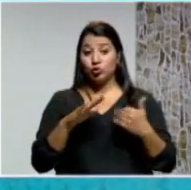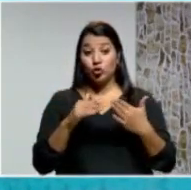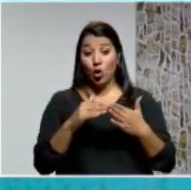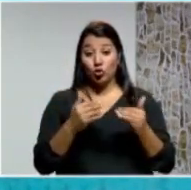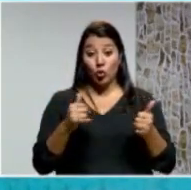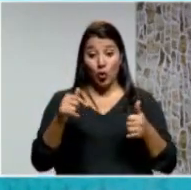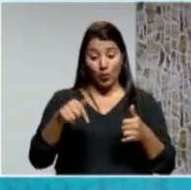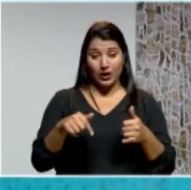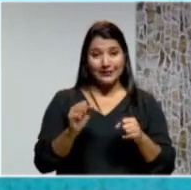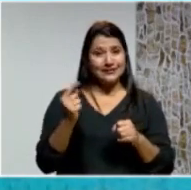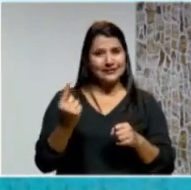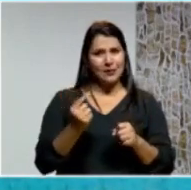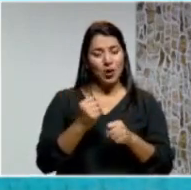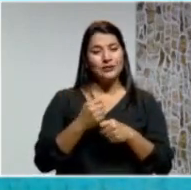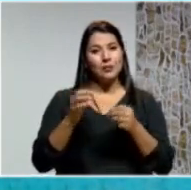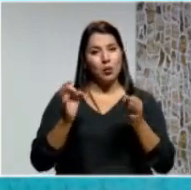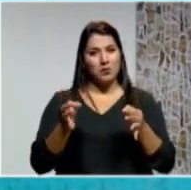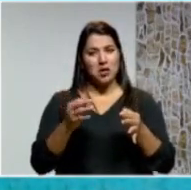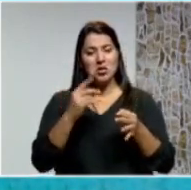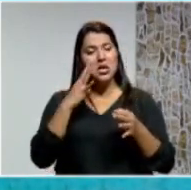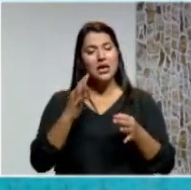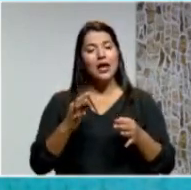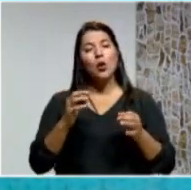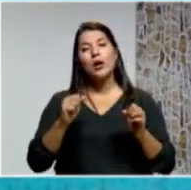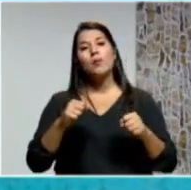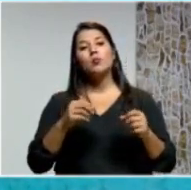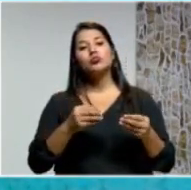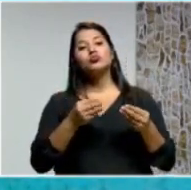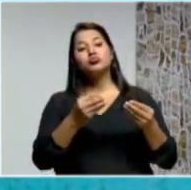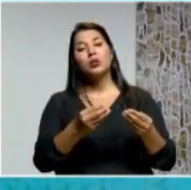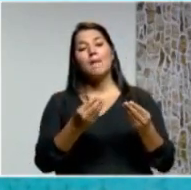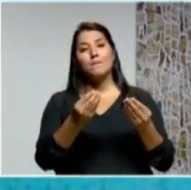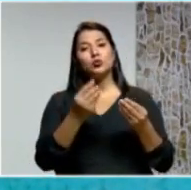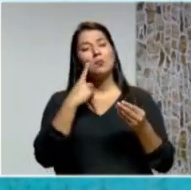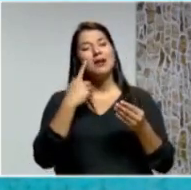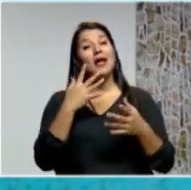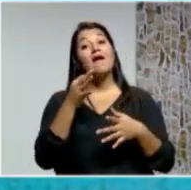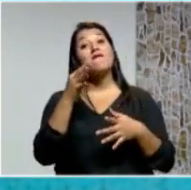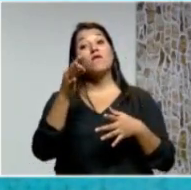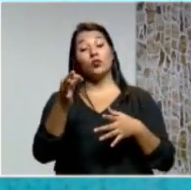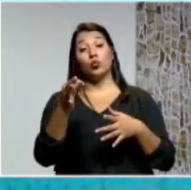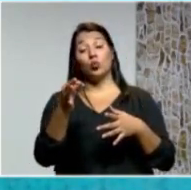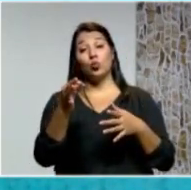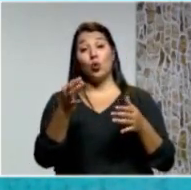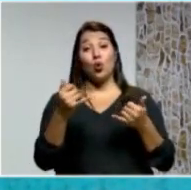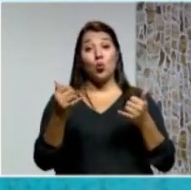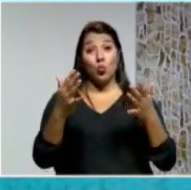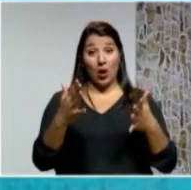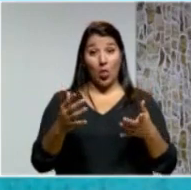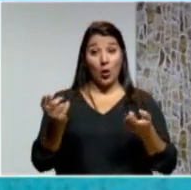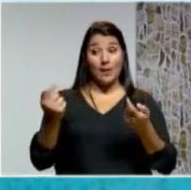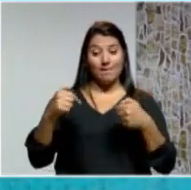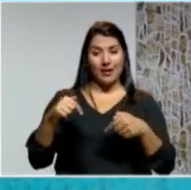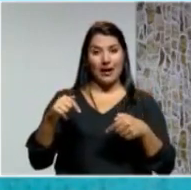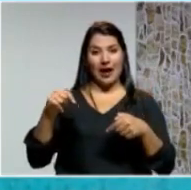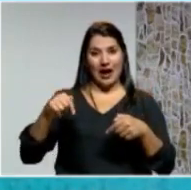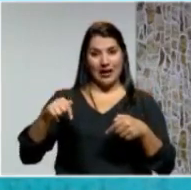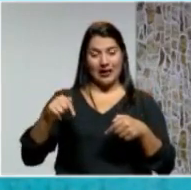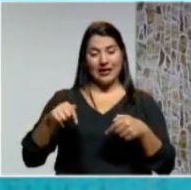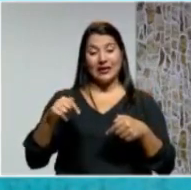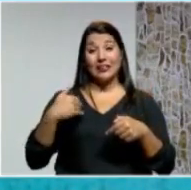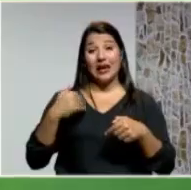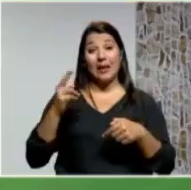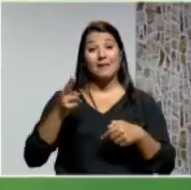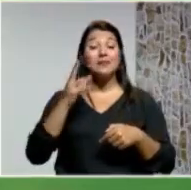bien, y creo que se puede aportar mucho para que futuros jugadores, futuras promesas vengan acá y vivan esta